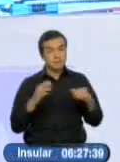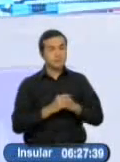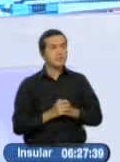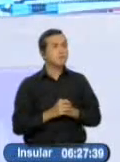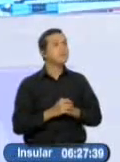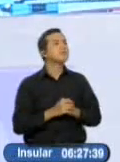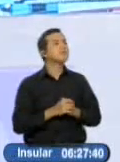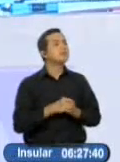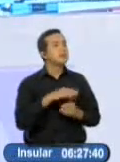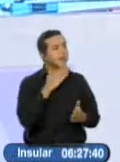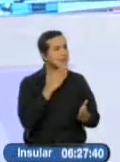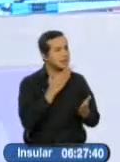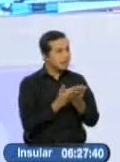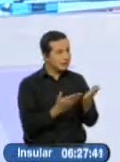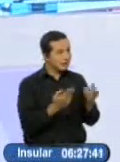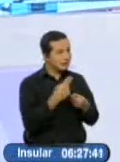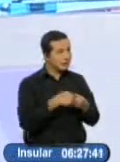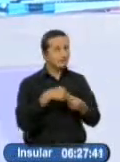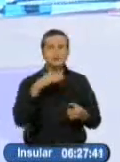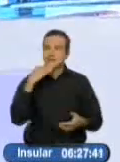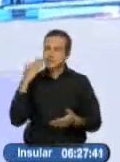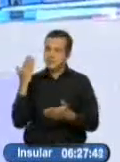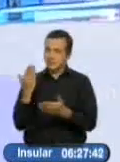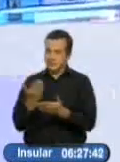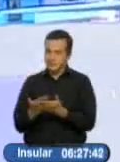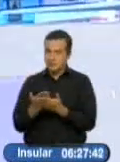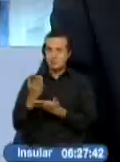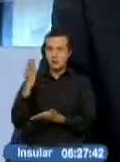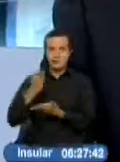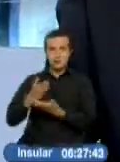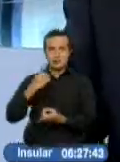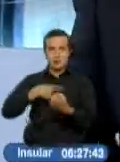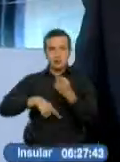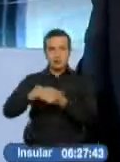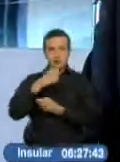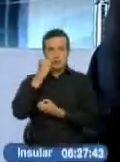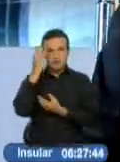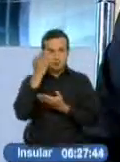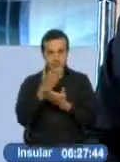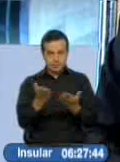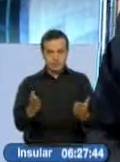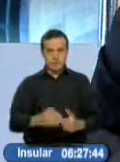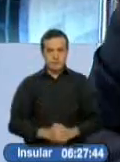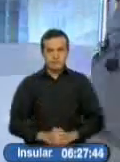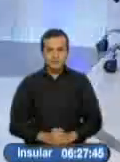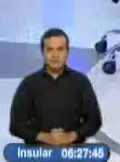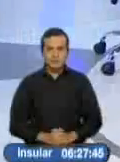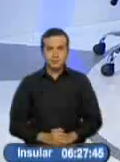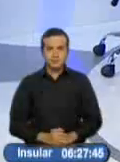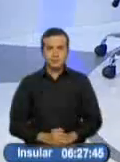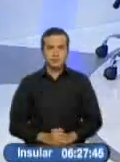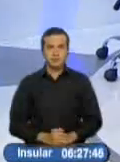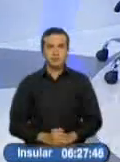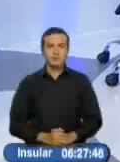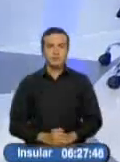Osvaldo Hernández, muchas gracias por estar con nosotros. A ti, Carlos. Buenos días. Una pausa y regreso con mi comentario.